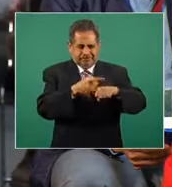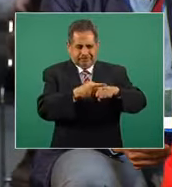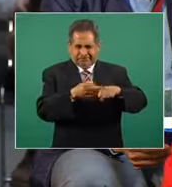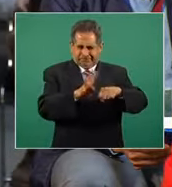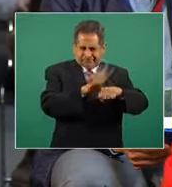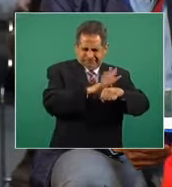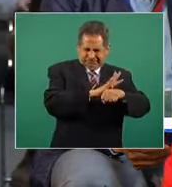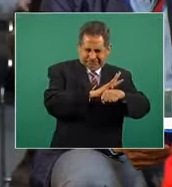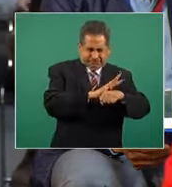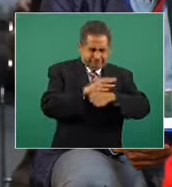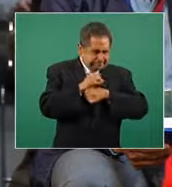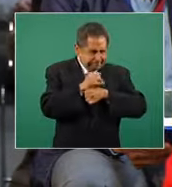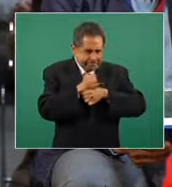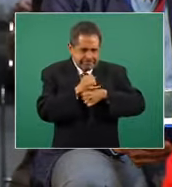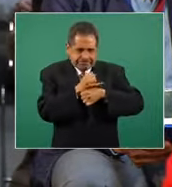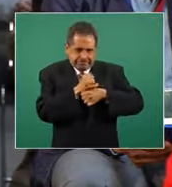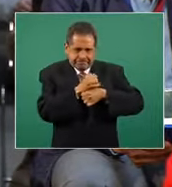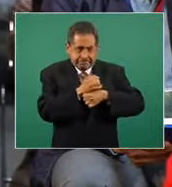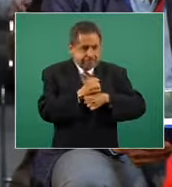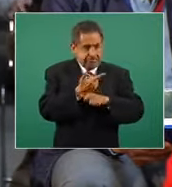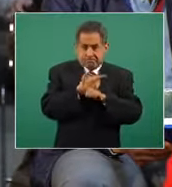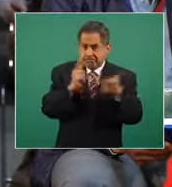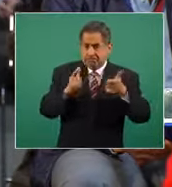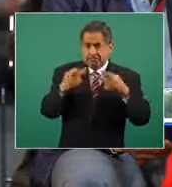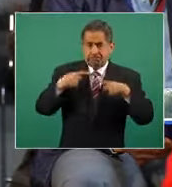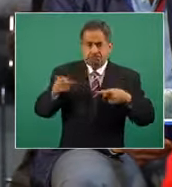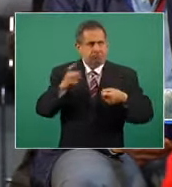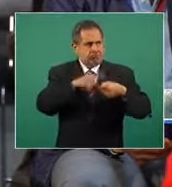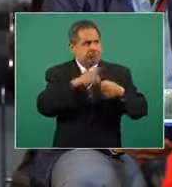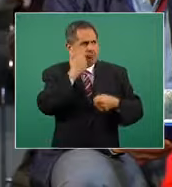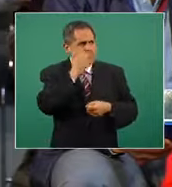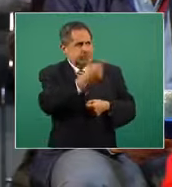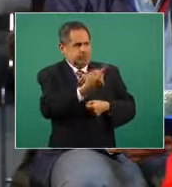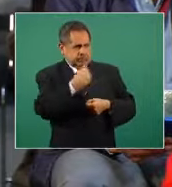coronavirus y si este se encuentra abierto para que